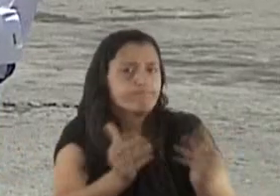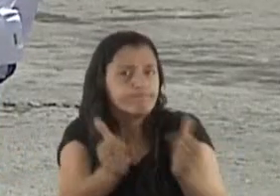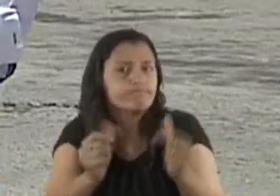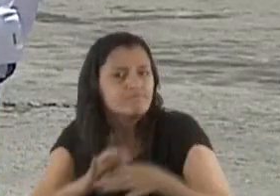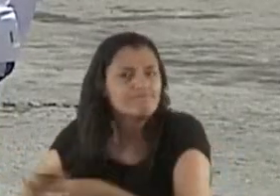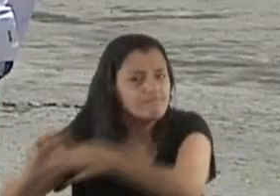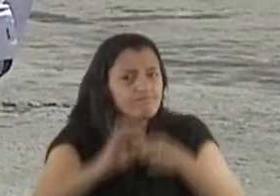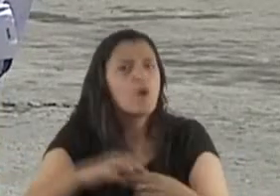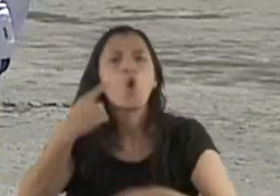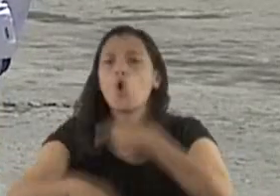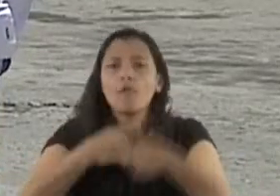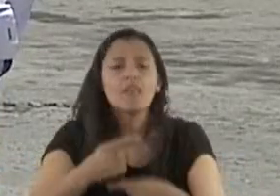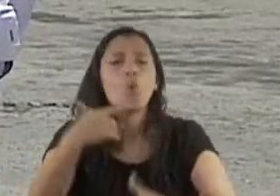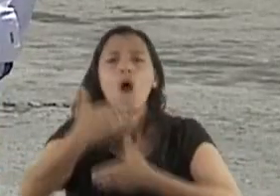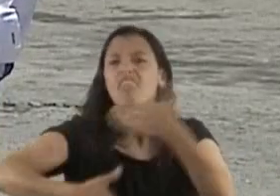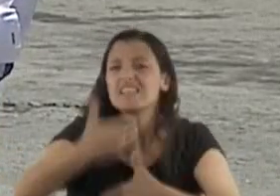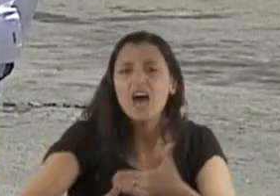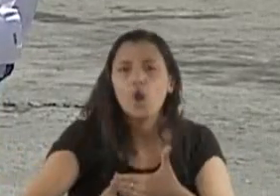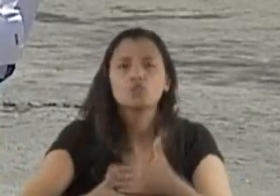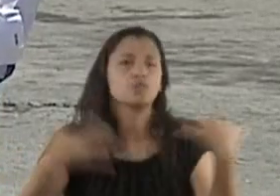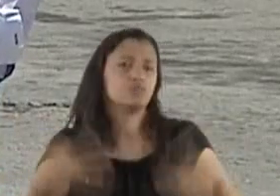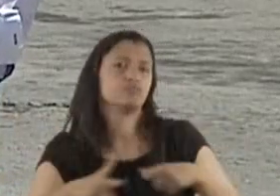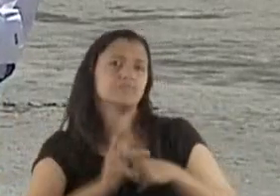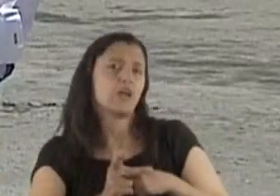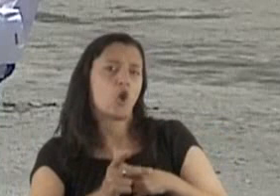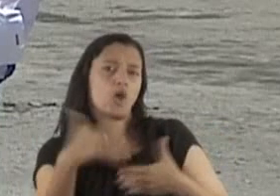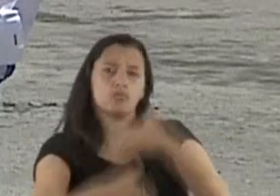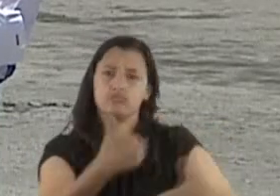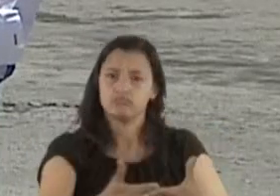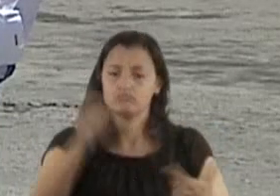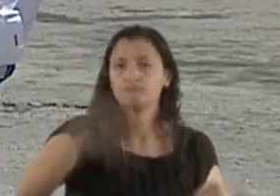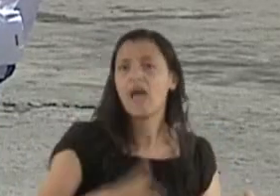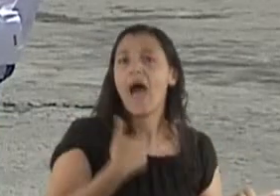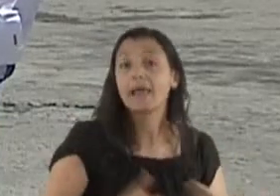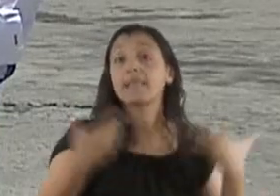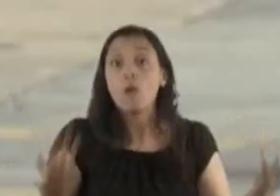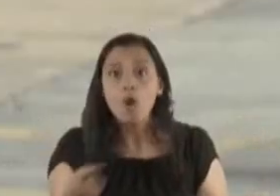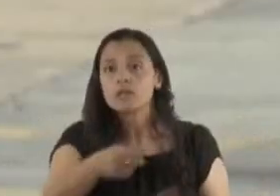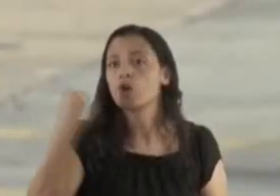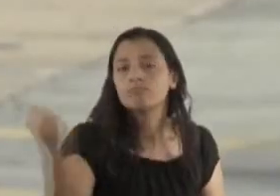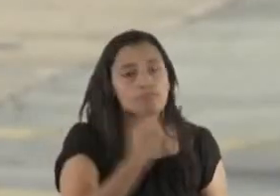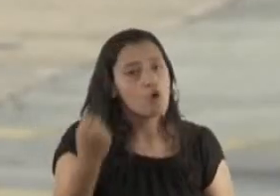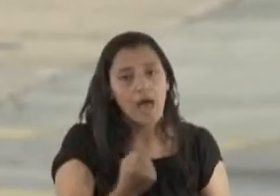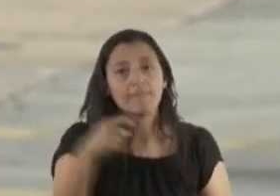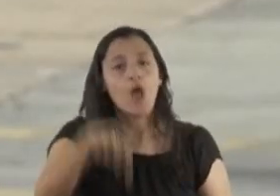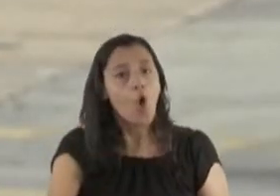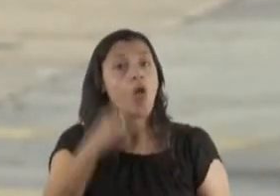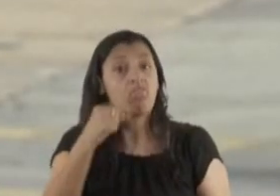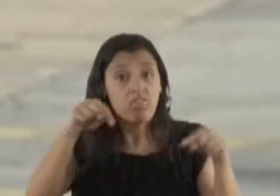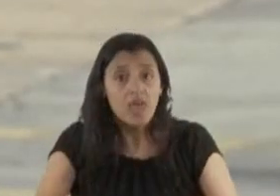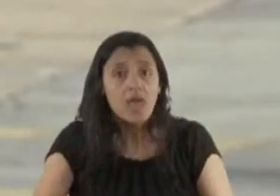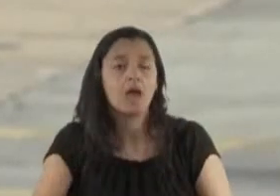alta capacidad tecnológica que tienen nuestro país por eso es que se inscriben en esa página me parece que hoy estamos